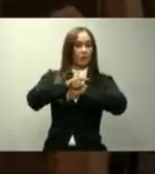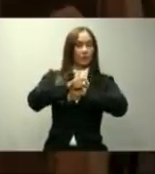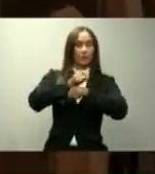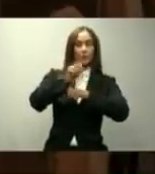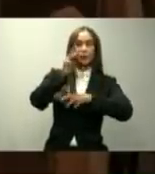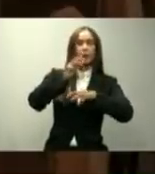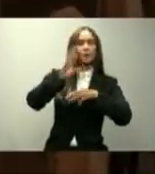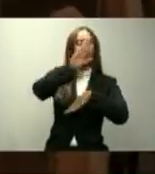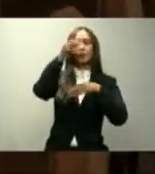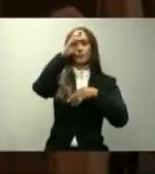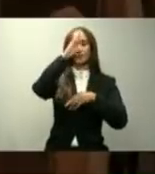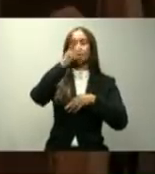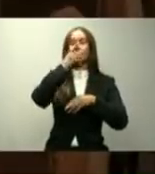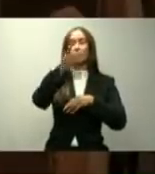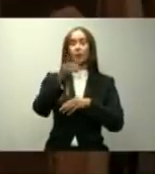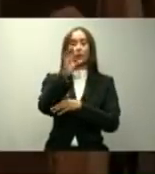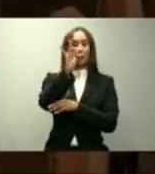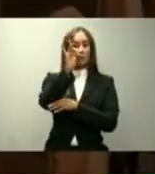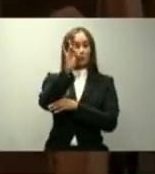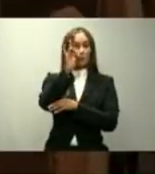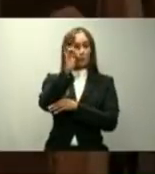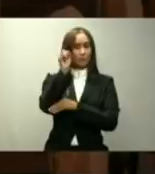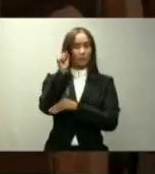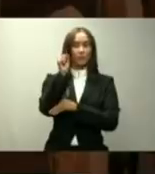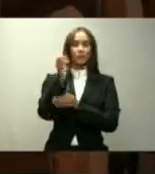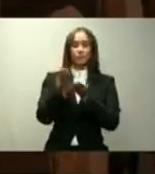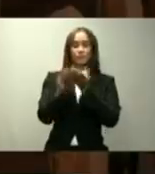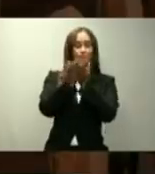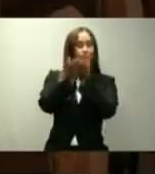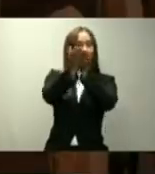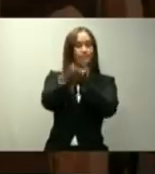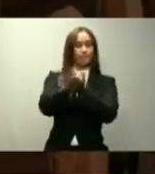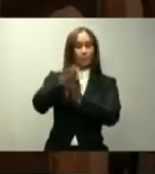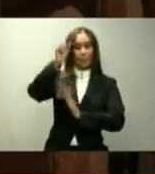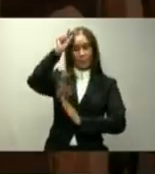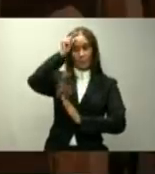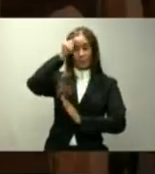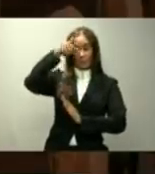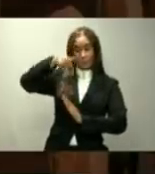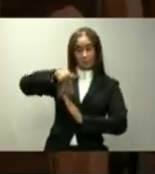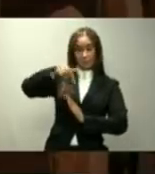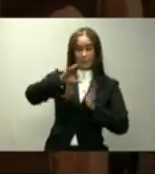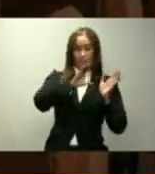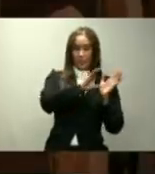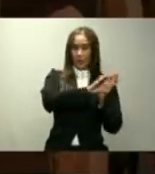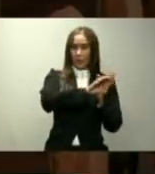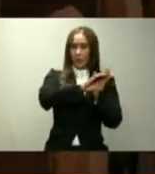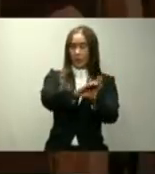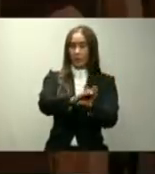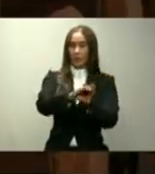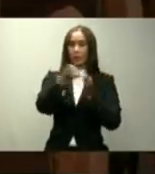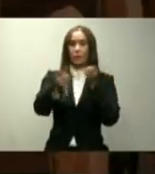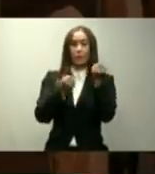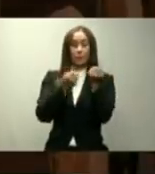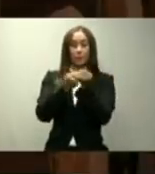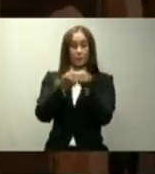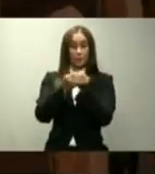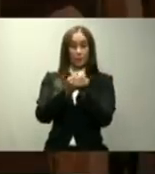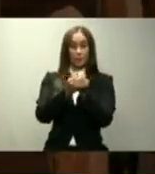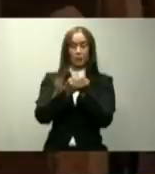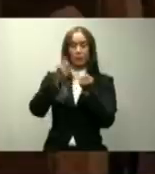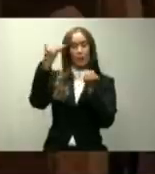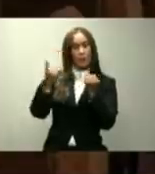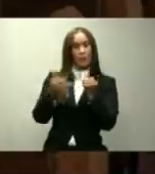que asumió la primera magistratura, Luis Abinader prometió invertir el dinero que le reduzca a los partidos políticos para construir